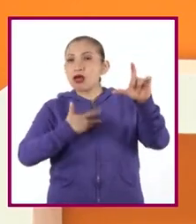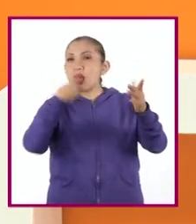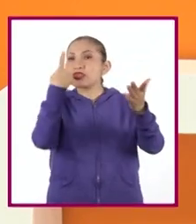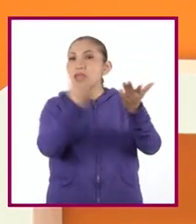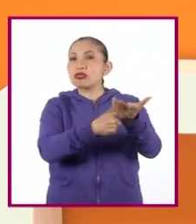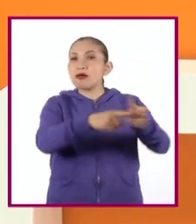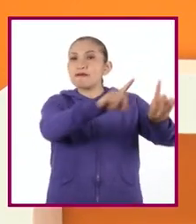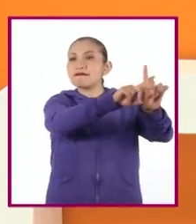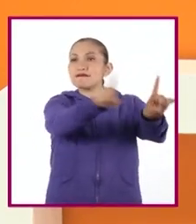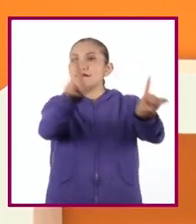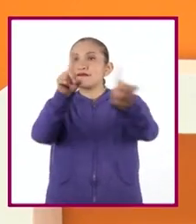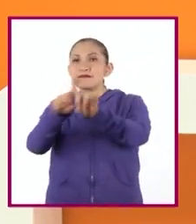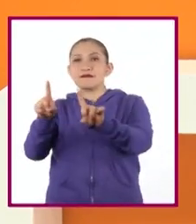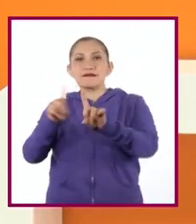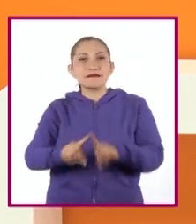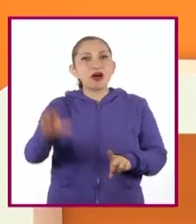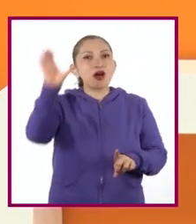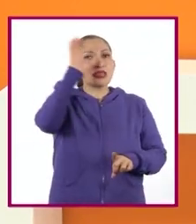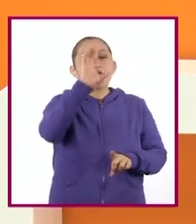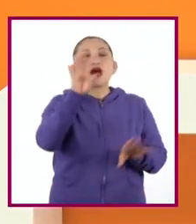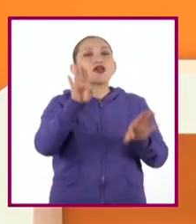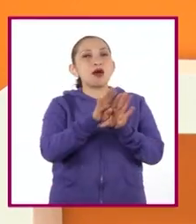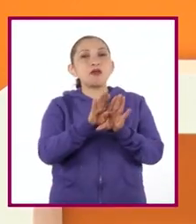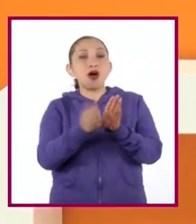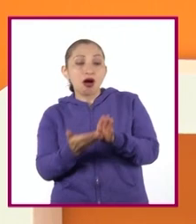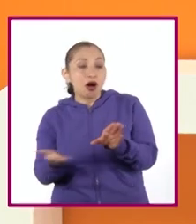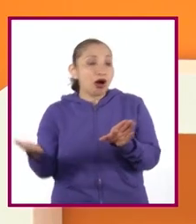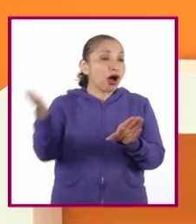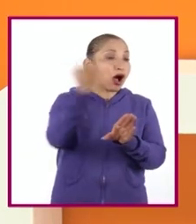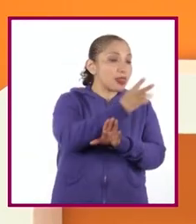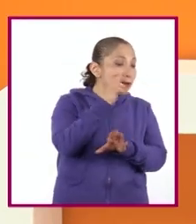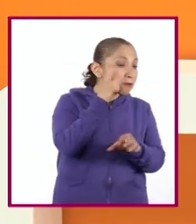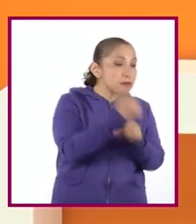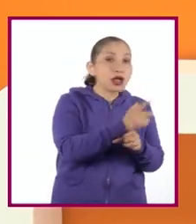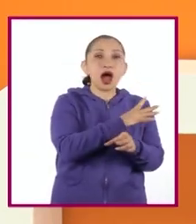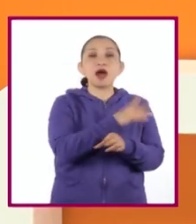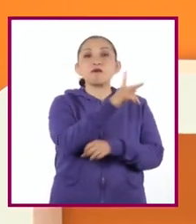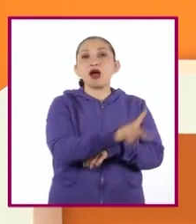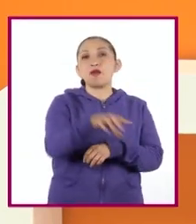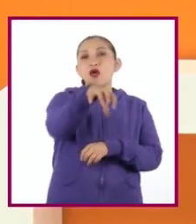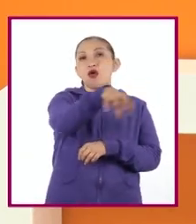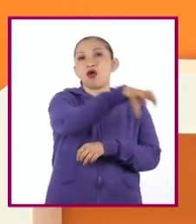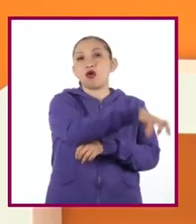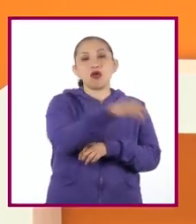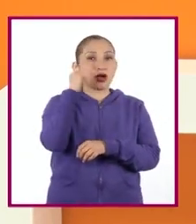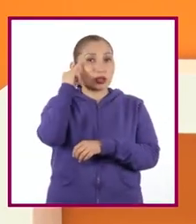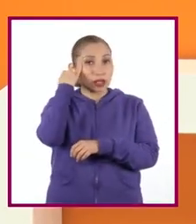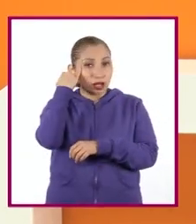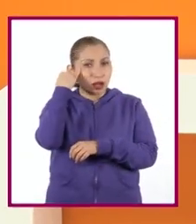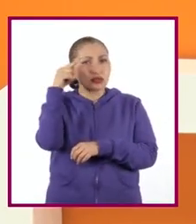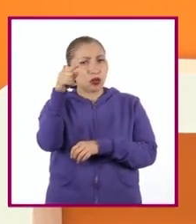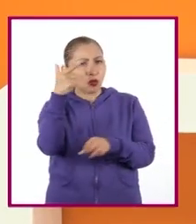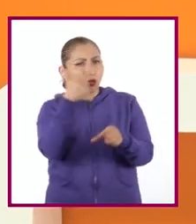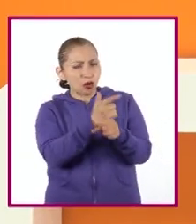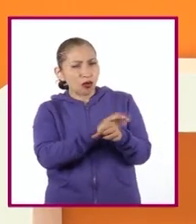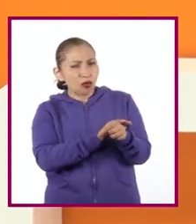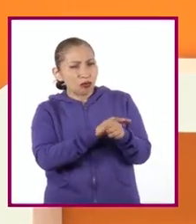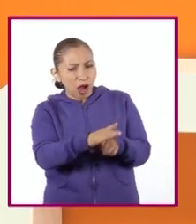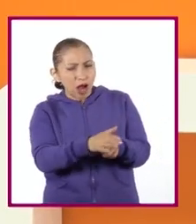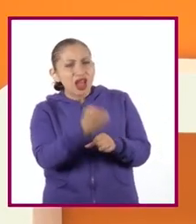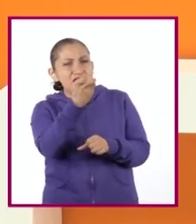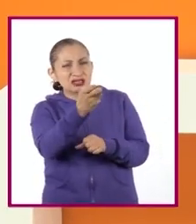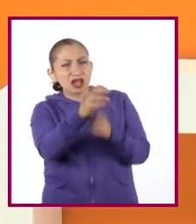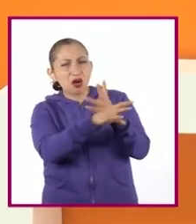composición pluricultural sustentada originalmente en sus pueblos indígenas. ¿Identifican cuáles son